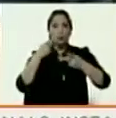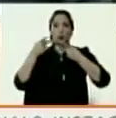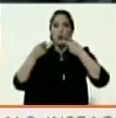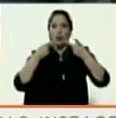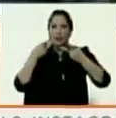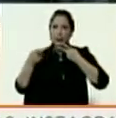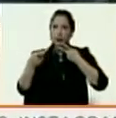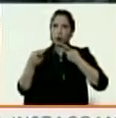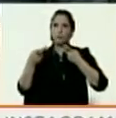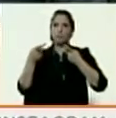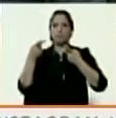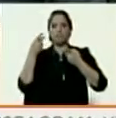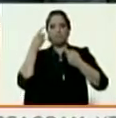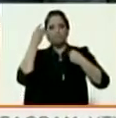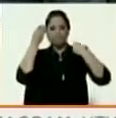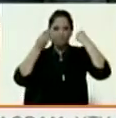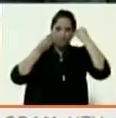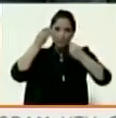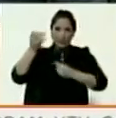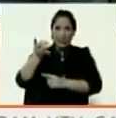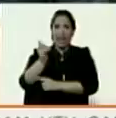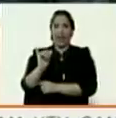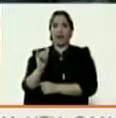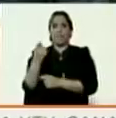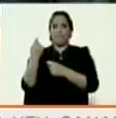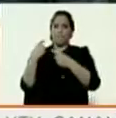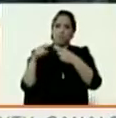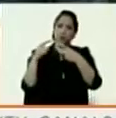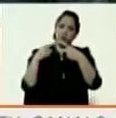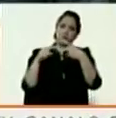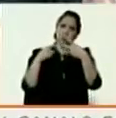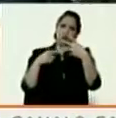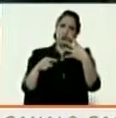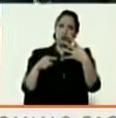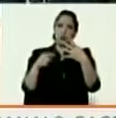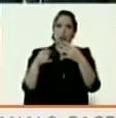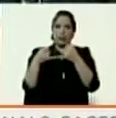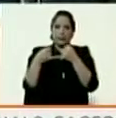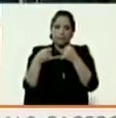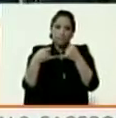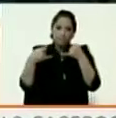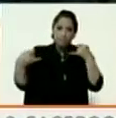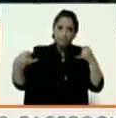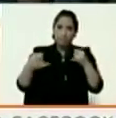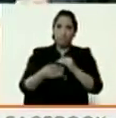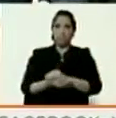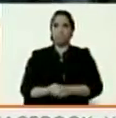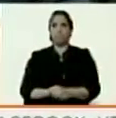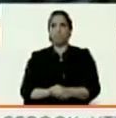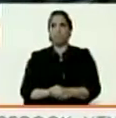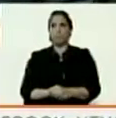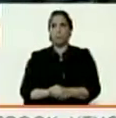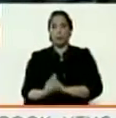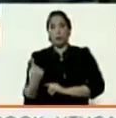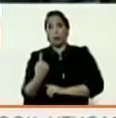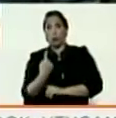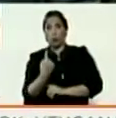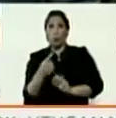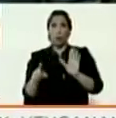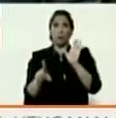implica la existencia de una serie de límites, de marco, no solamente